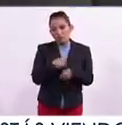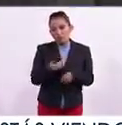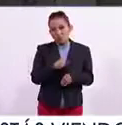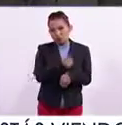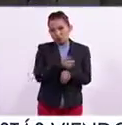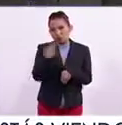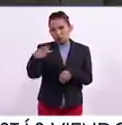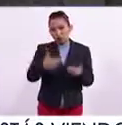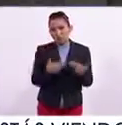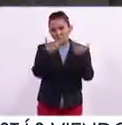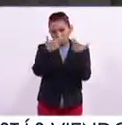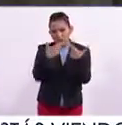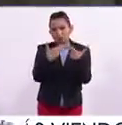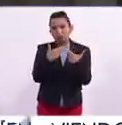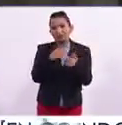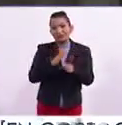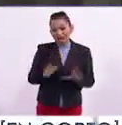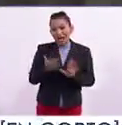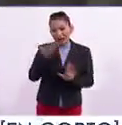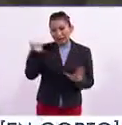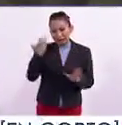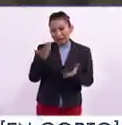he dicho, había puesto un negocio